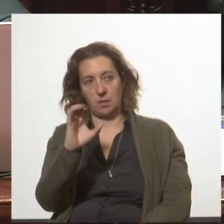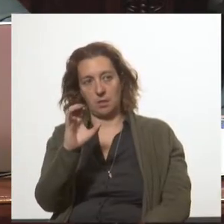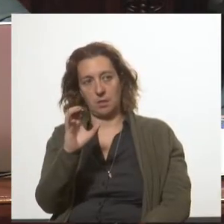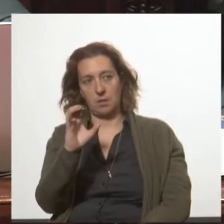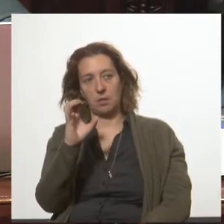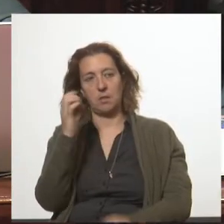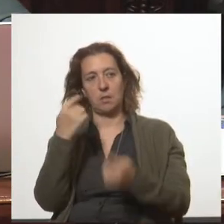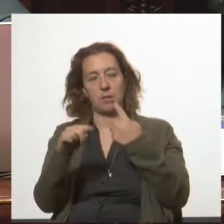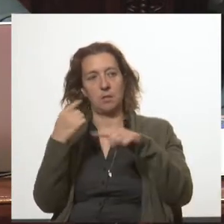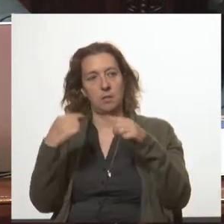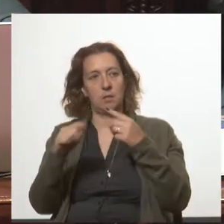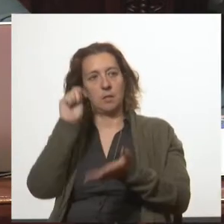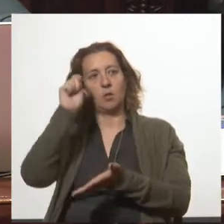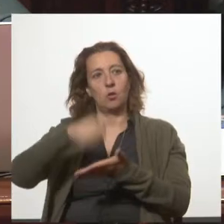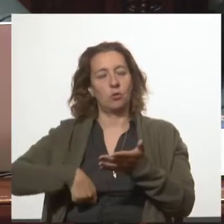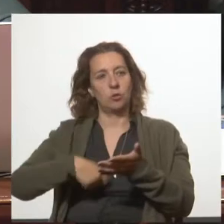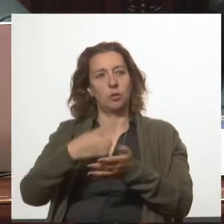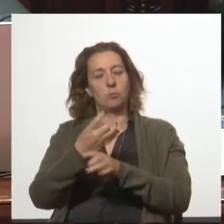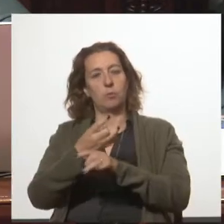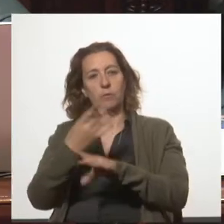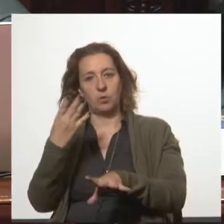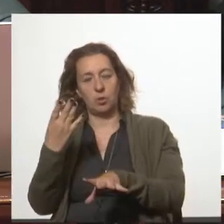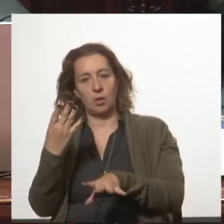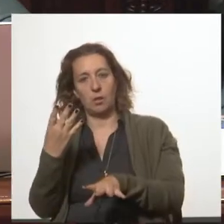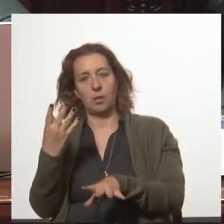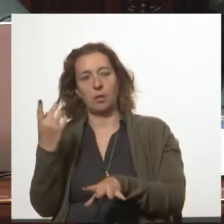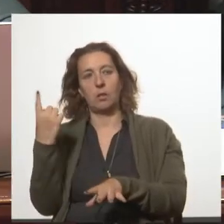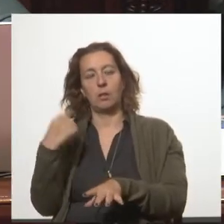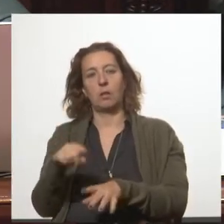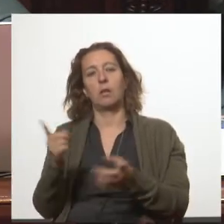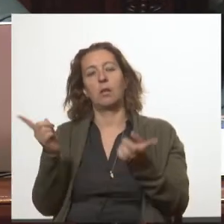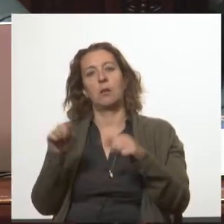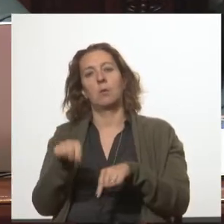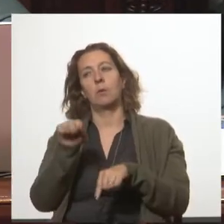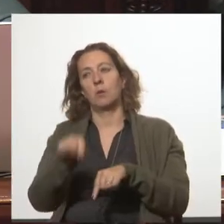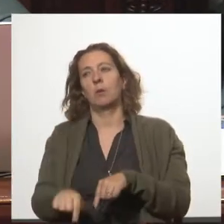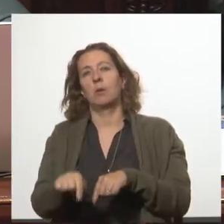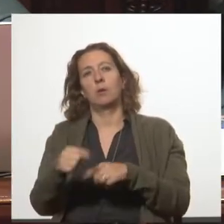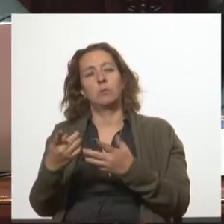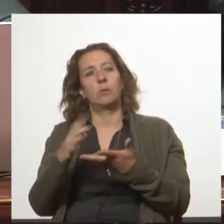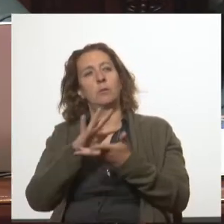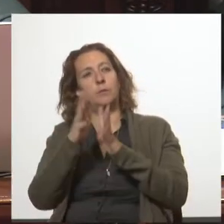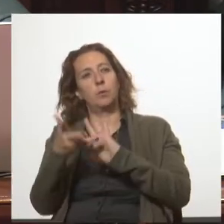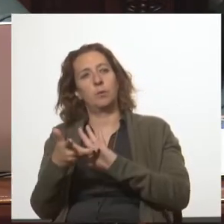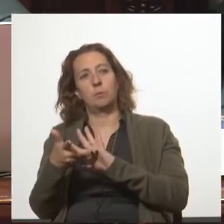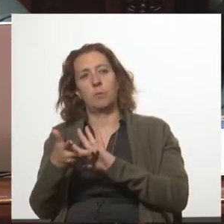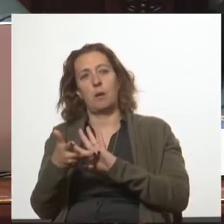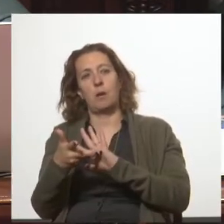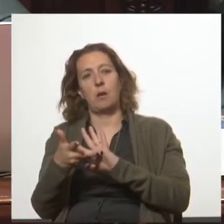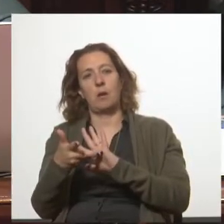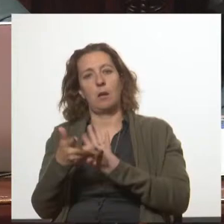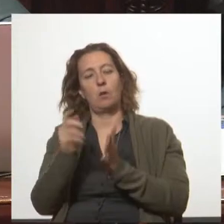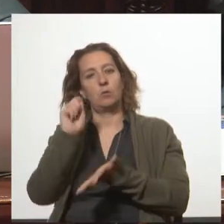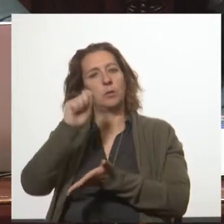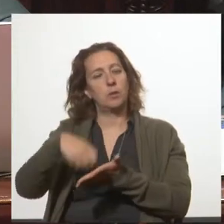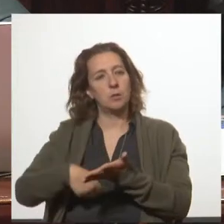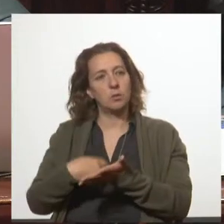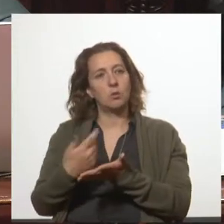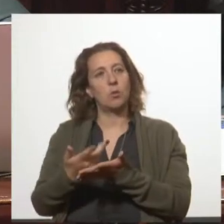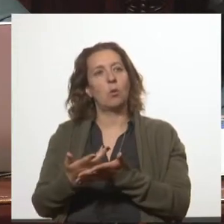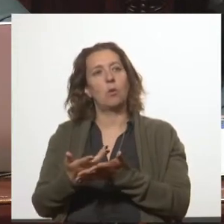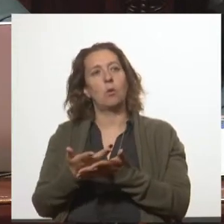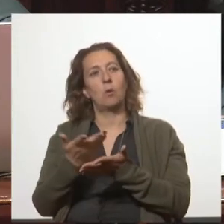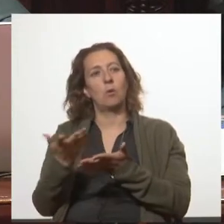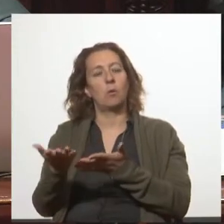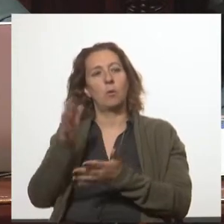contratos profesionales que de vuelta aquí se apeló un mecanismo de contratación a través de